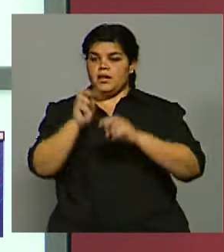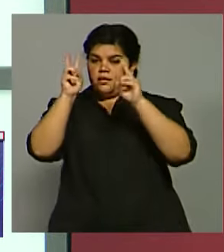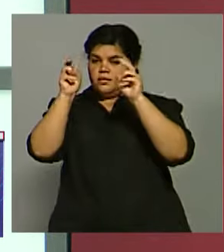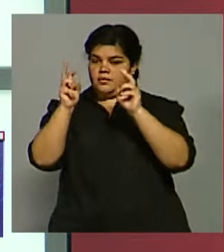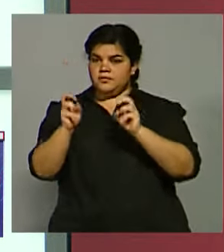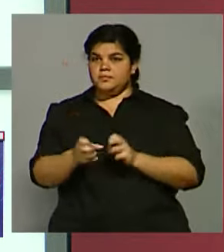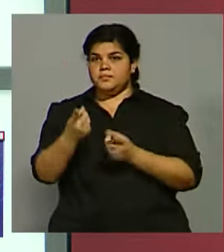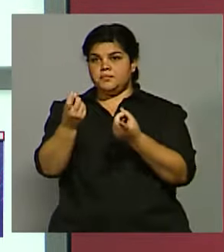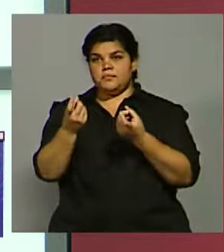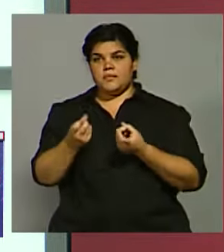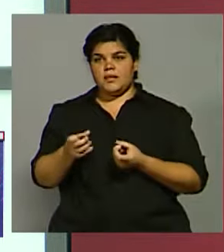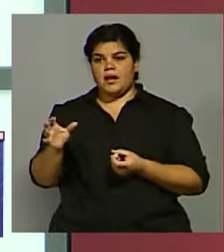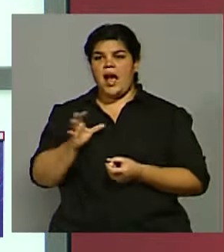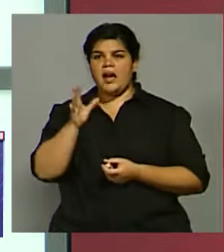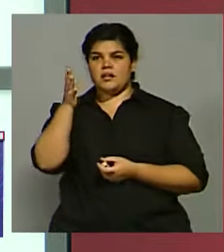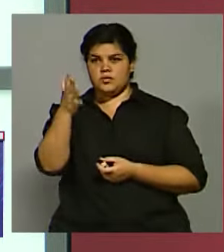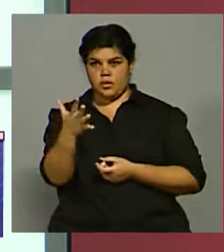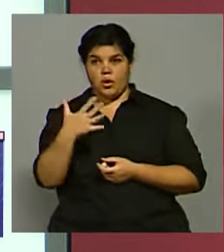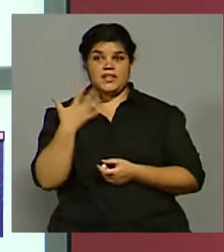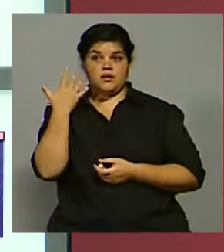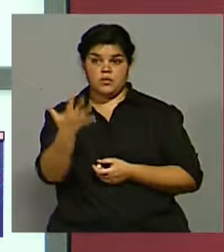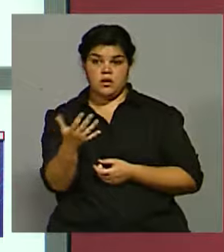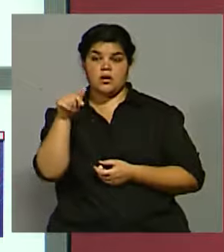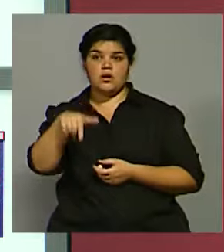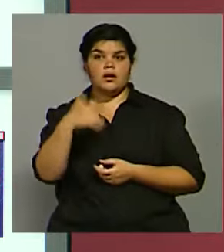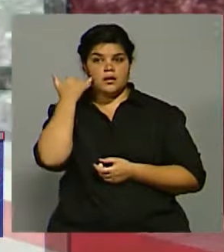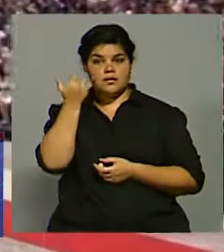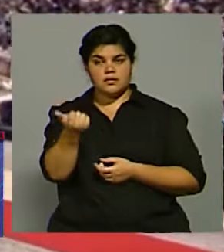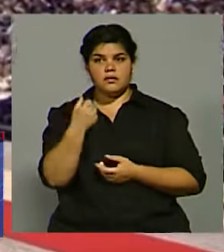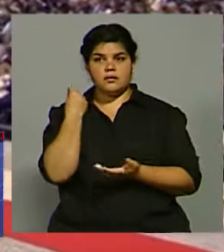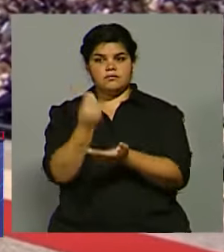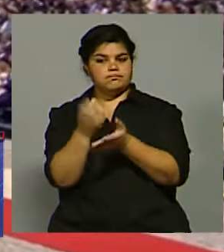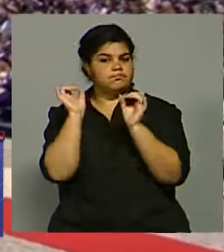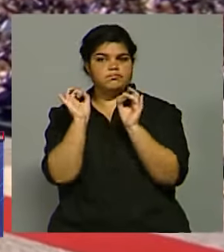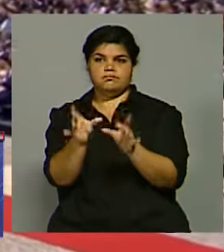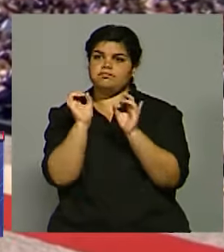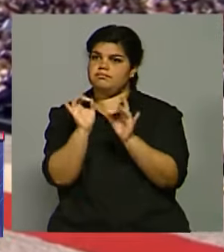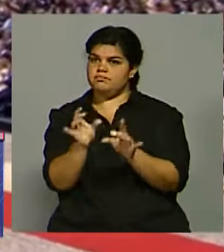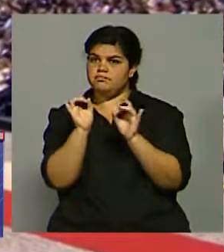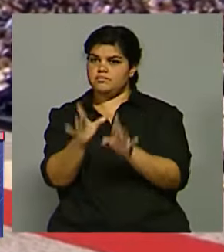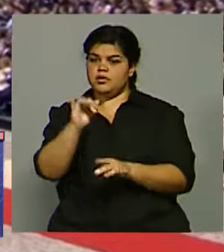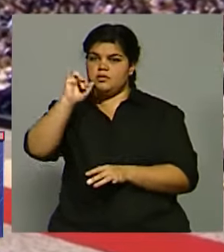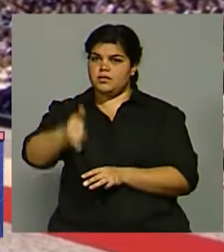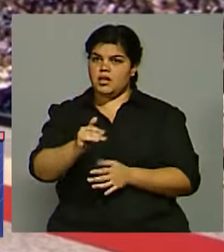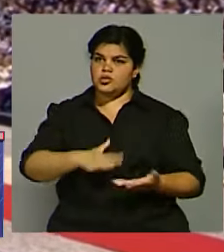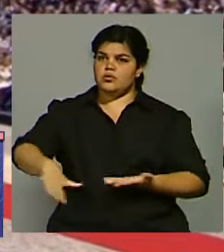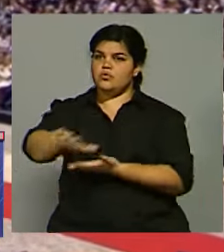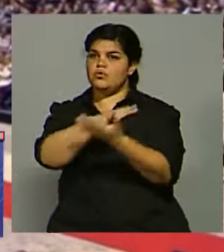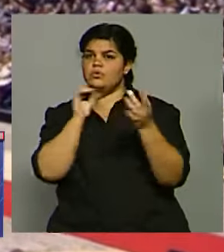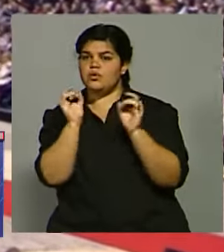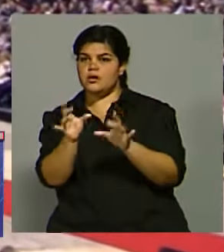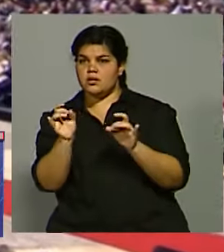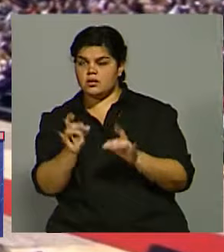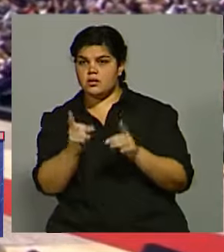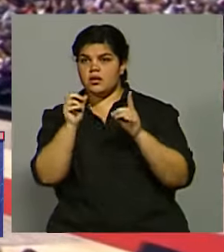pontificado, obviamente tiene que partir desde un lugar. Uh-huh. El lugar tiene que ser un lugar crítico, un lugar sociocrítico, y hay que enfocar los